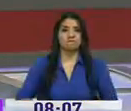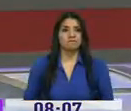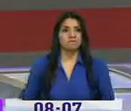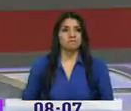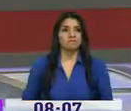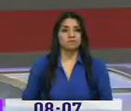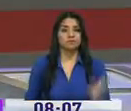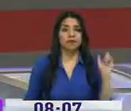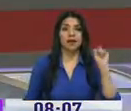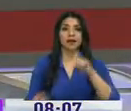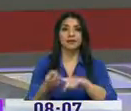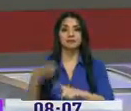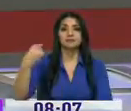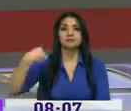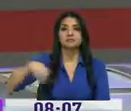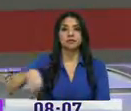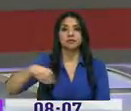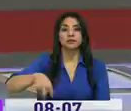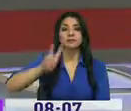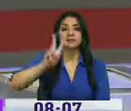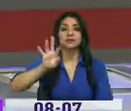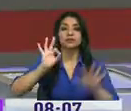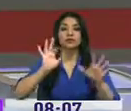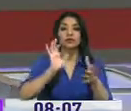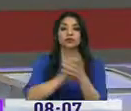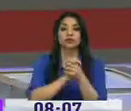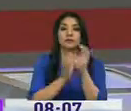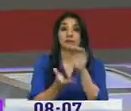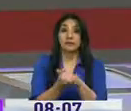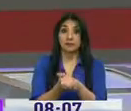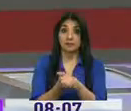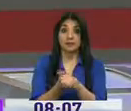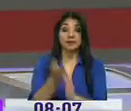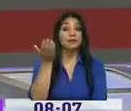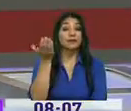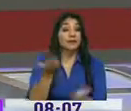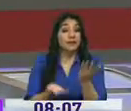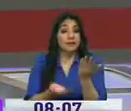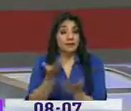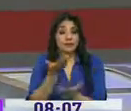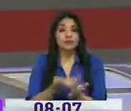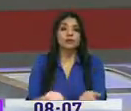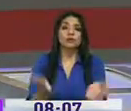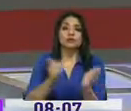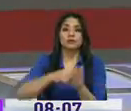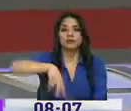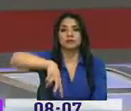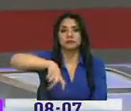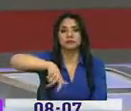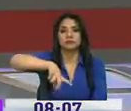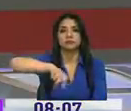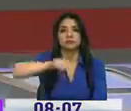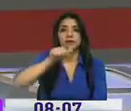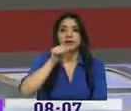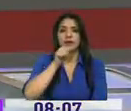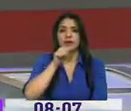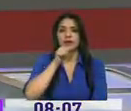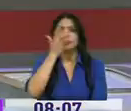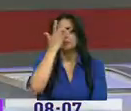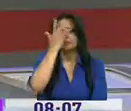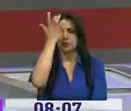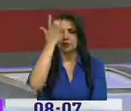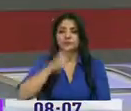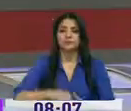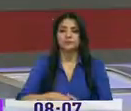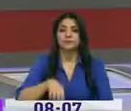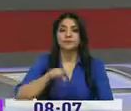será hasta este día miércoles 28 de noviembre día en que posiblemente se restablezca el servicio a qué se debe esto un